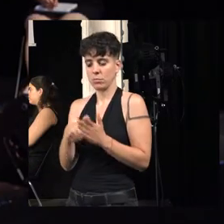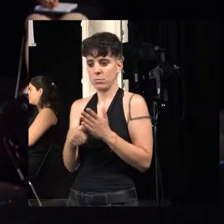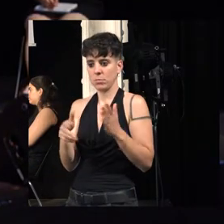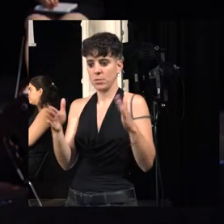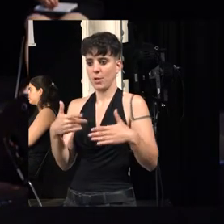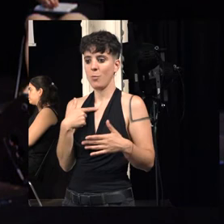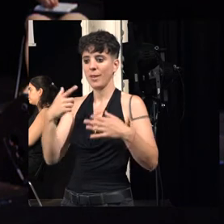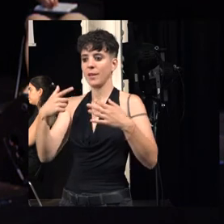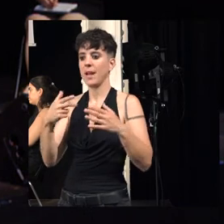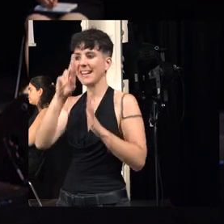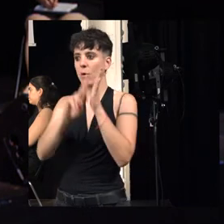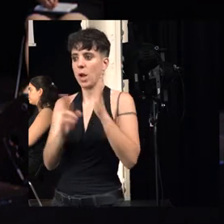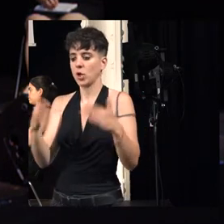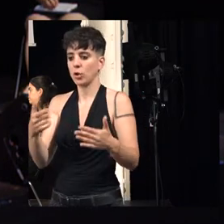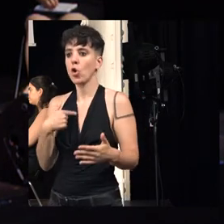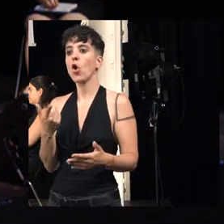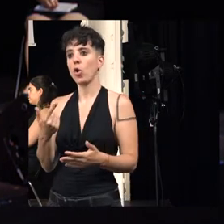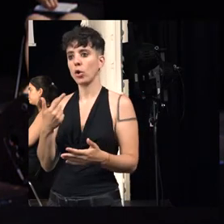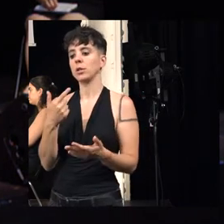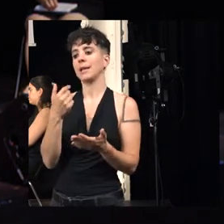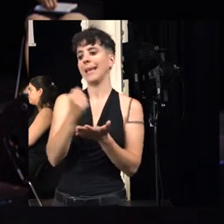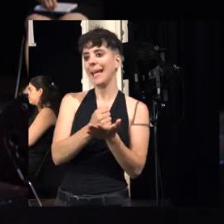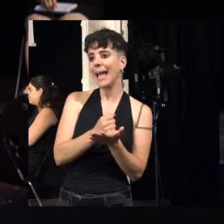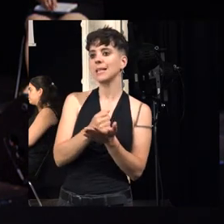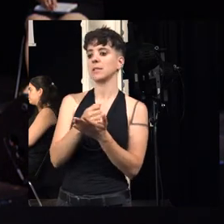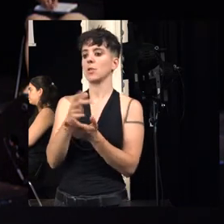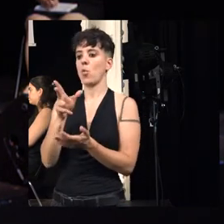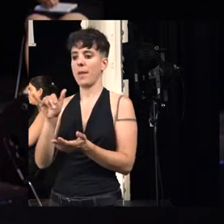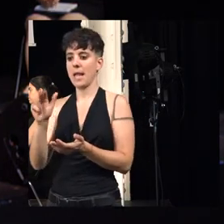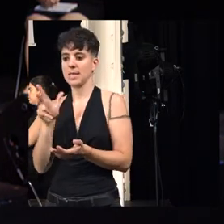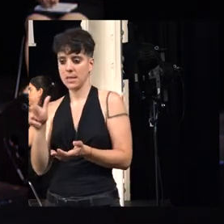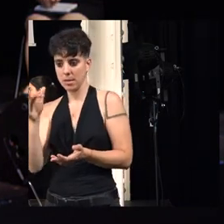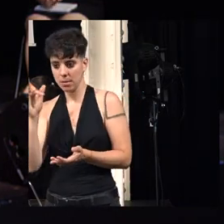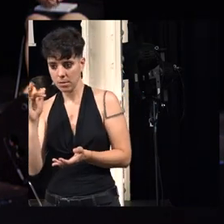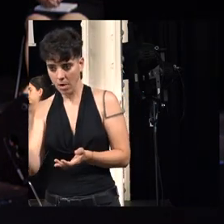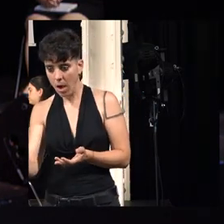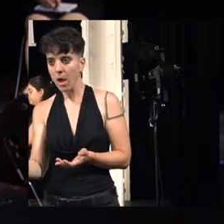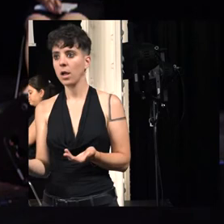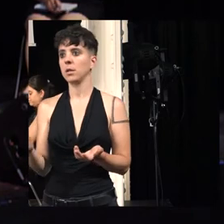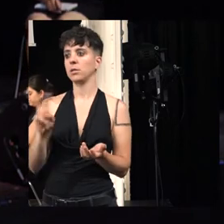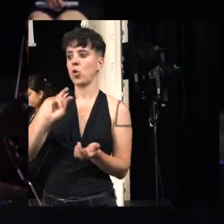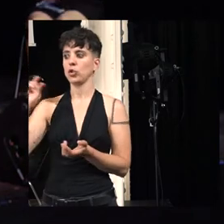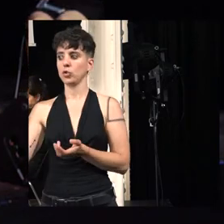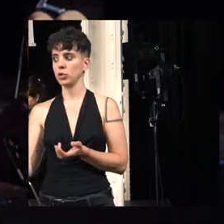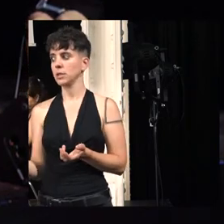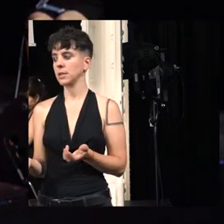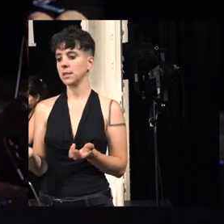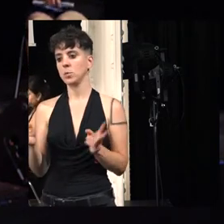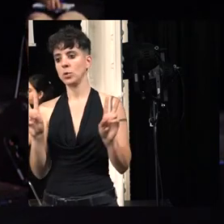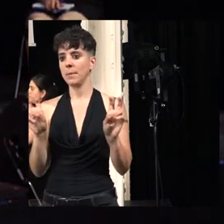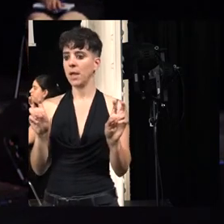que éramos gays, o éramos seropositivos, o éramos otras cosas, el tema. Era